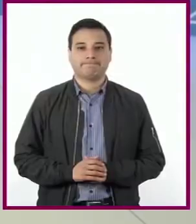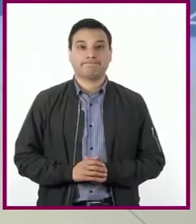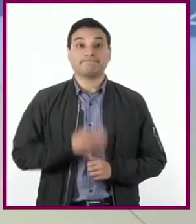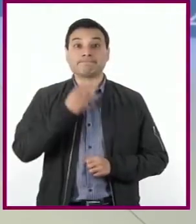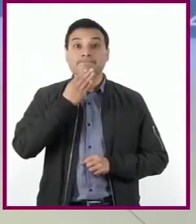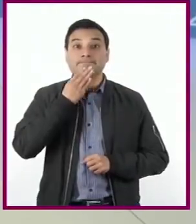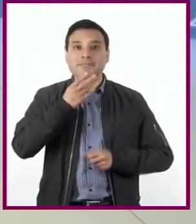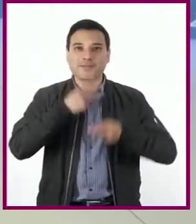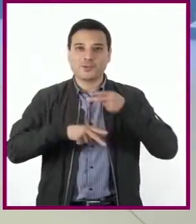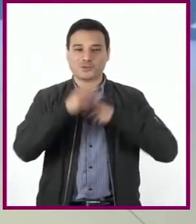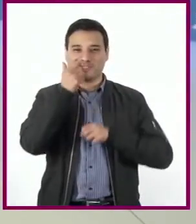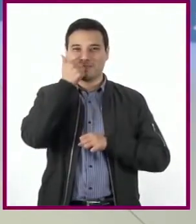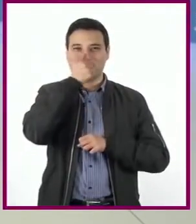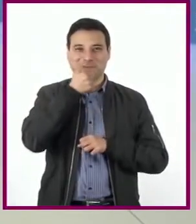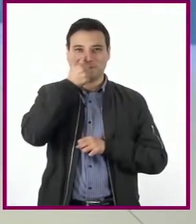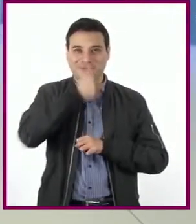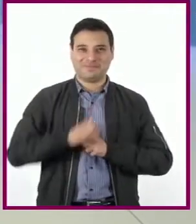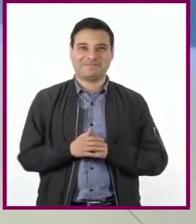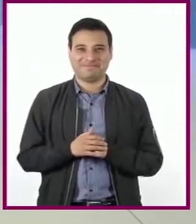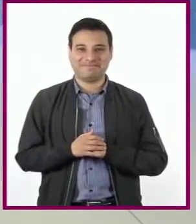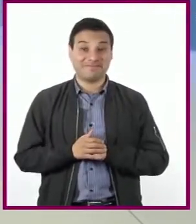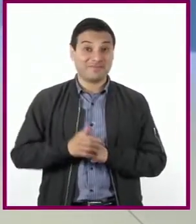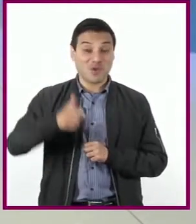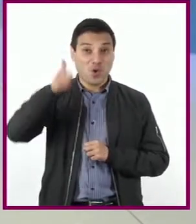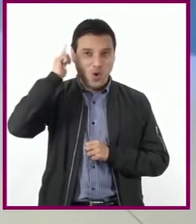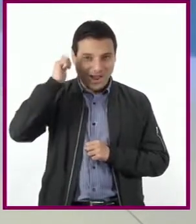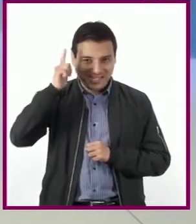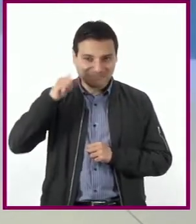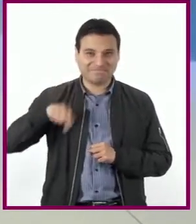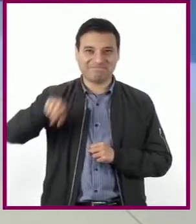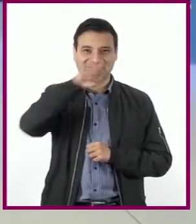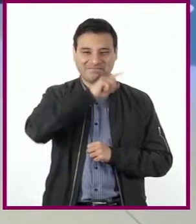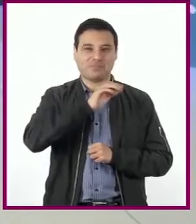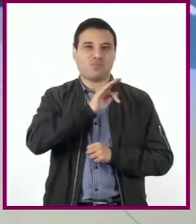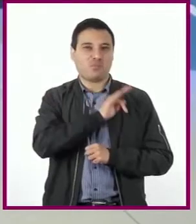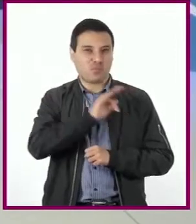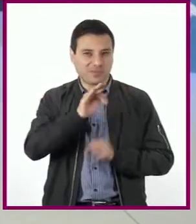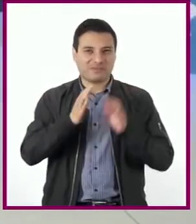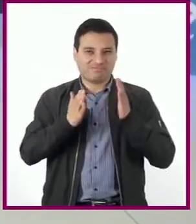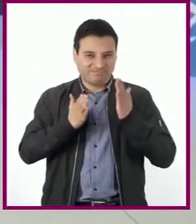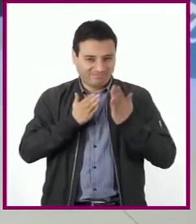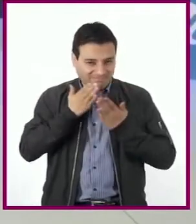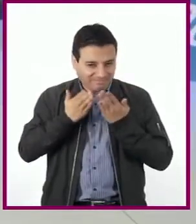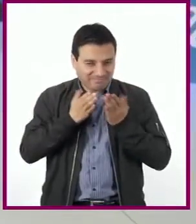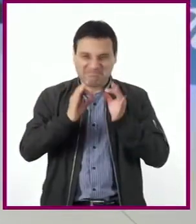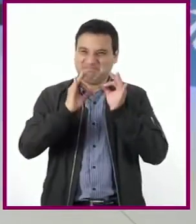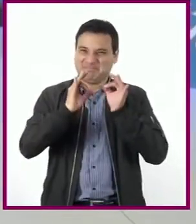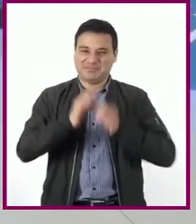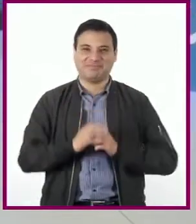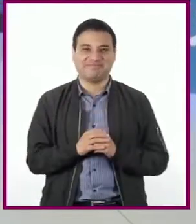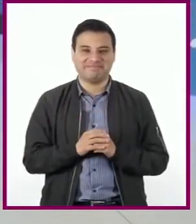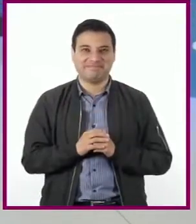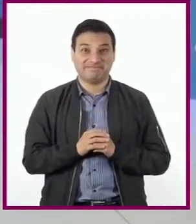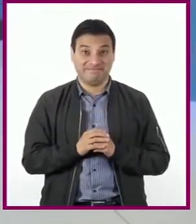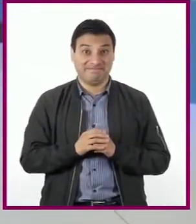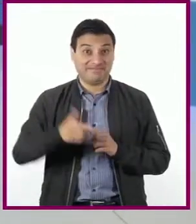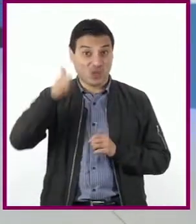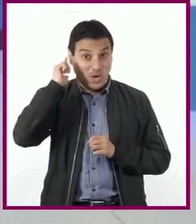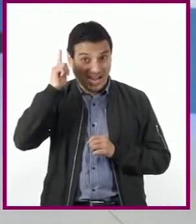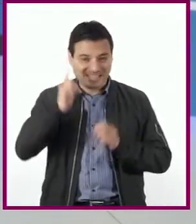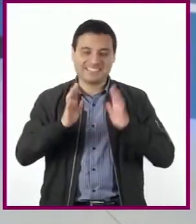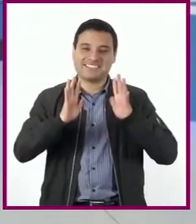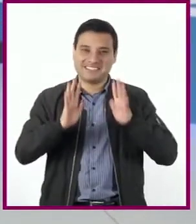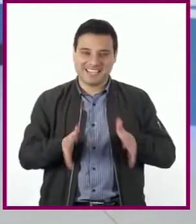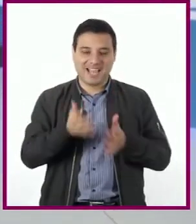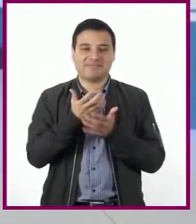Bienvenidas alumnas y alumnos. Esperamos que estén disfrutando un tiempo de estudio agradable. Y que hayan descansado para que